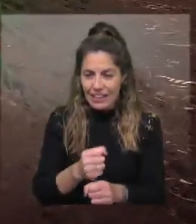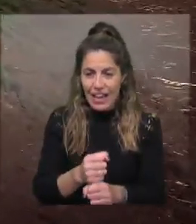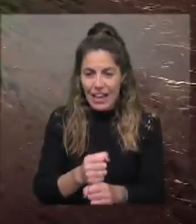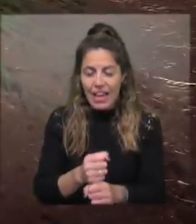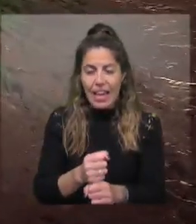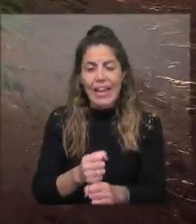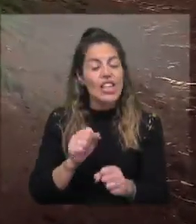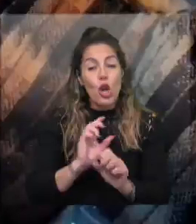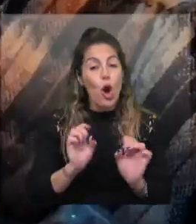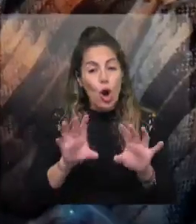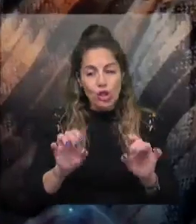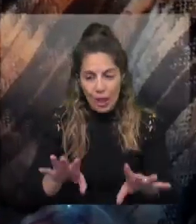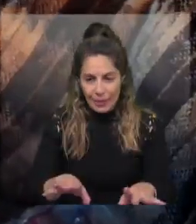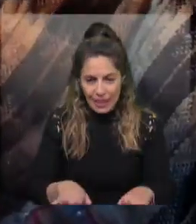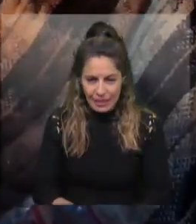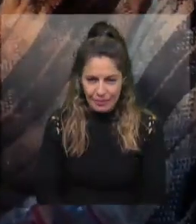ni contaminarla.